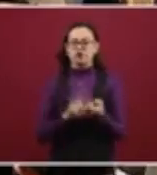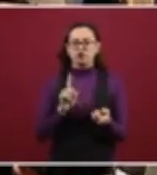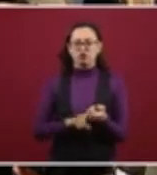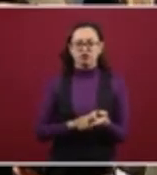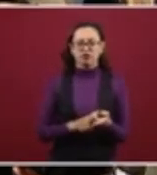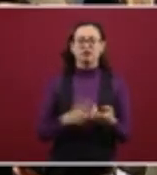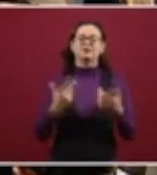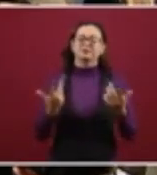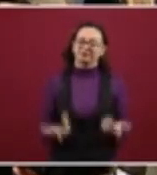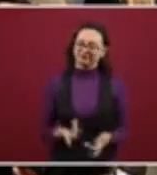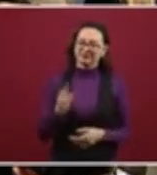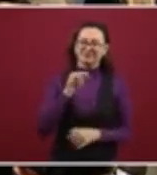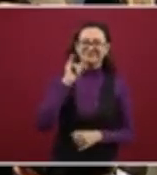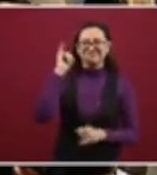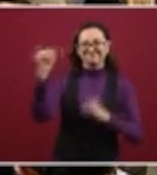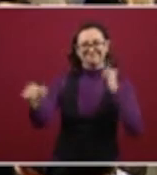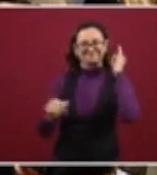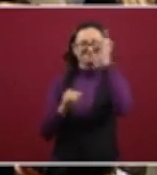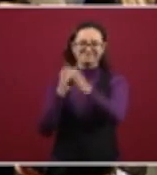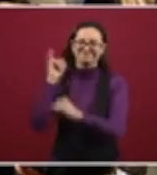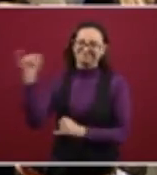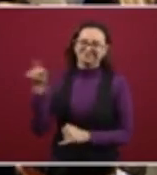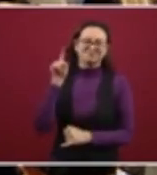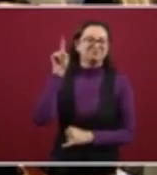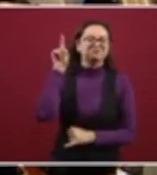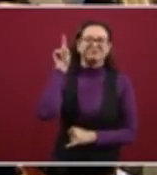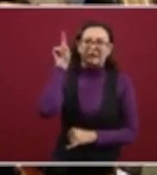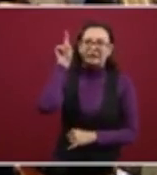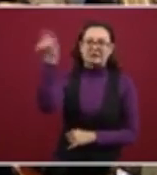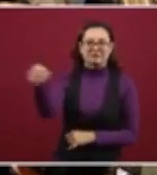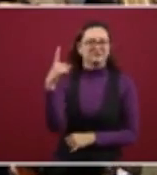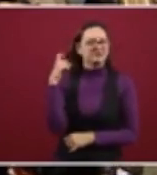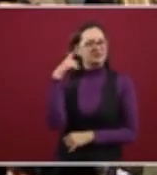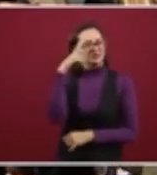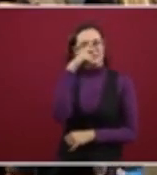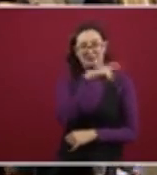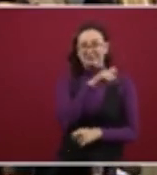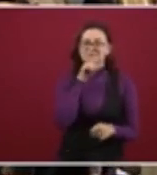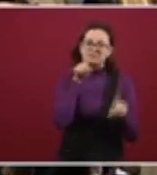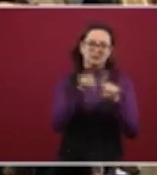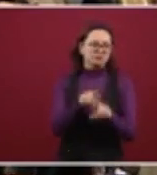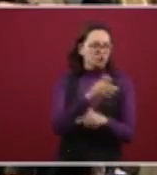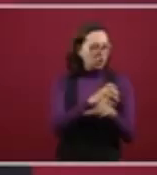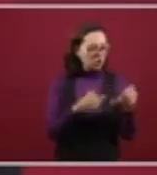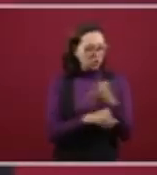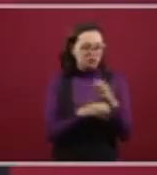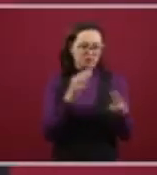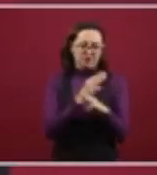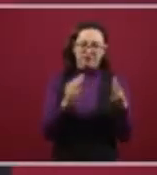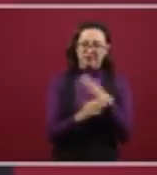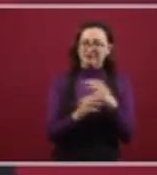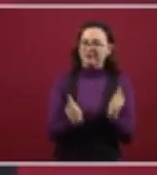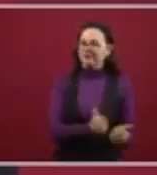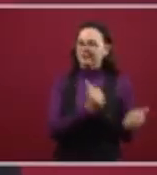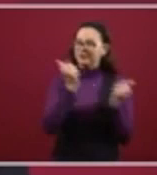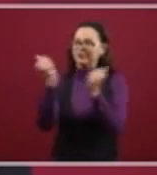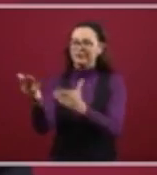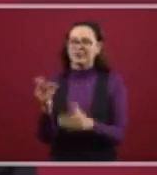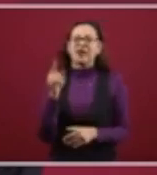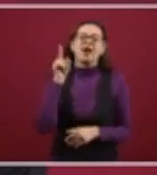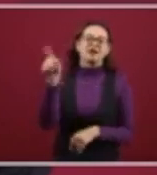más difícil llegar. Y esto se debe a que casualmente son las zonas donde hemos encontrado